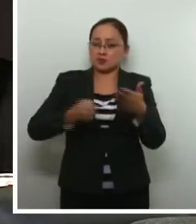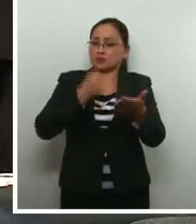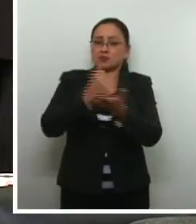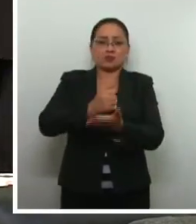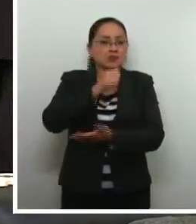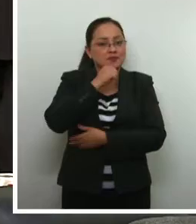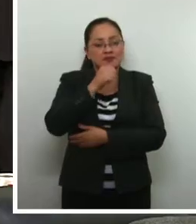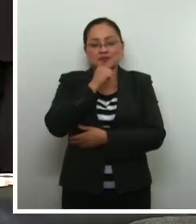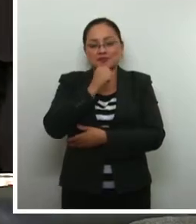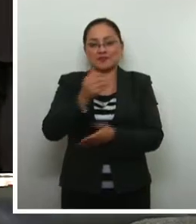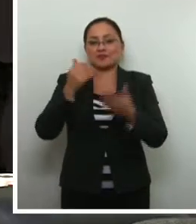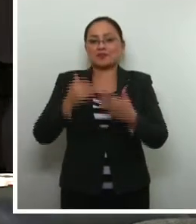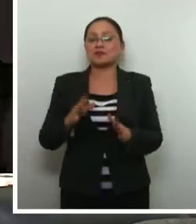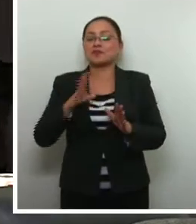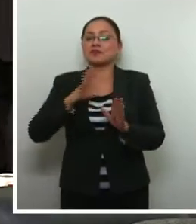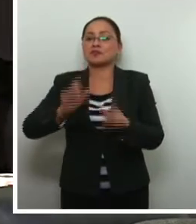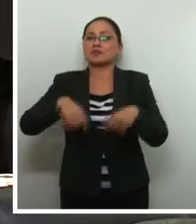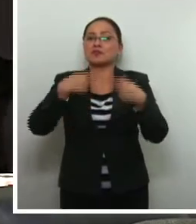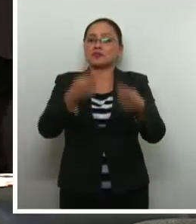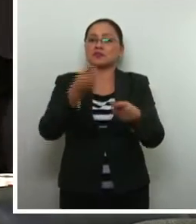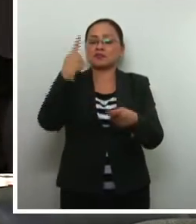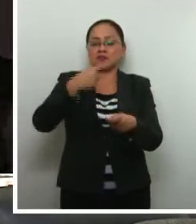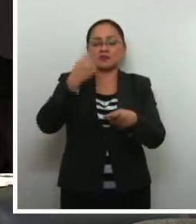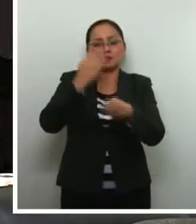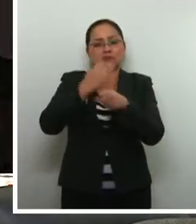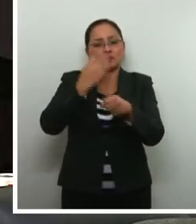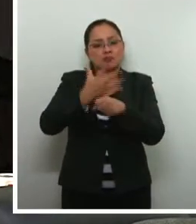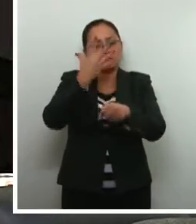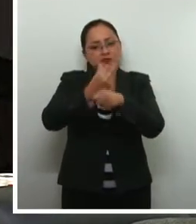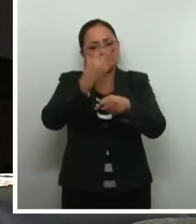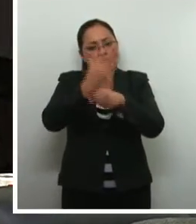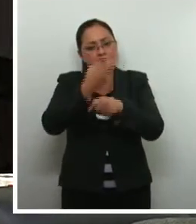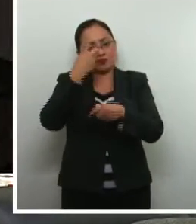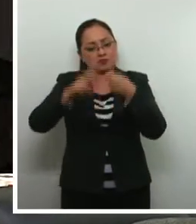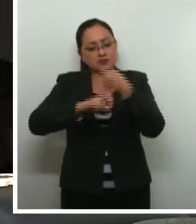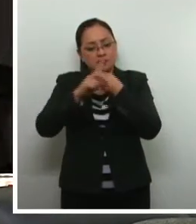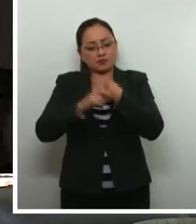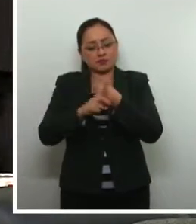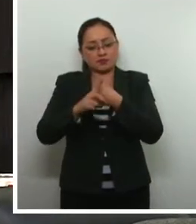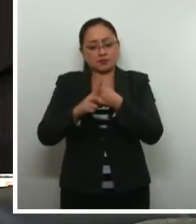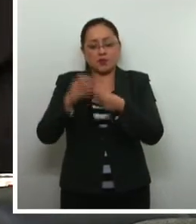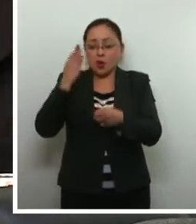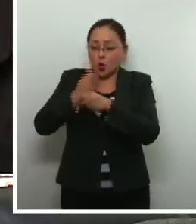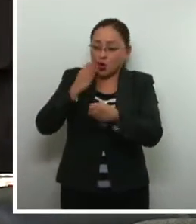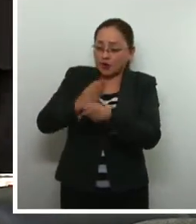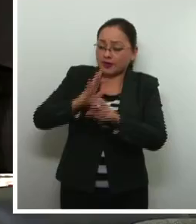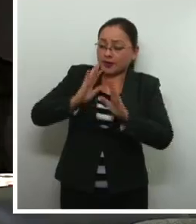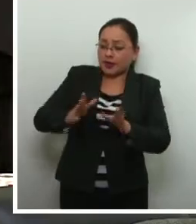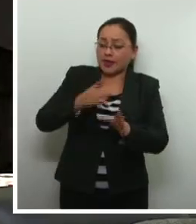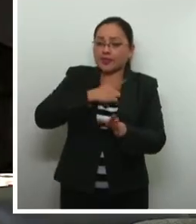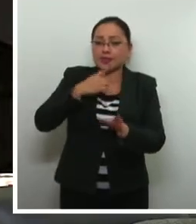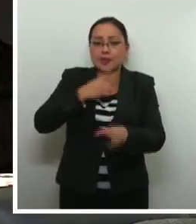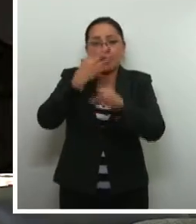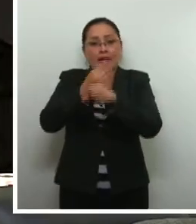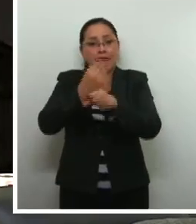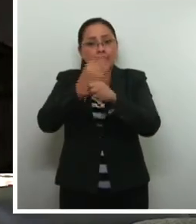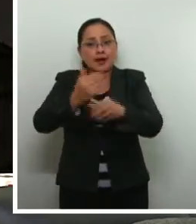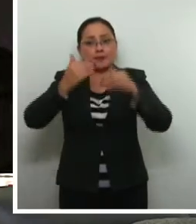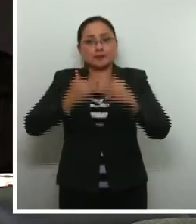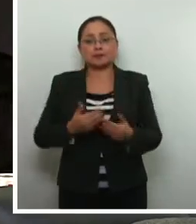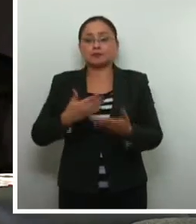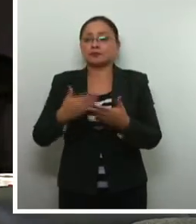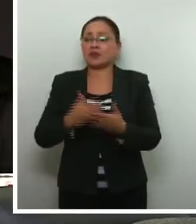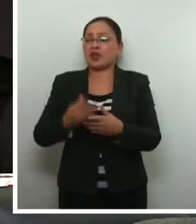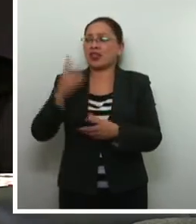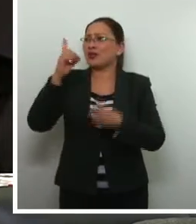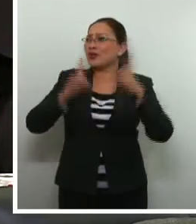aprobados. Hay facultad de subsanar de esta Asamblea. Es mejor subsanar, presidente, que dejar la